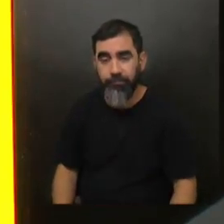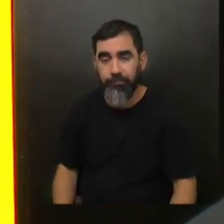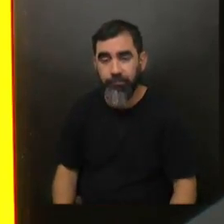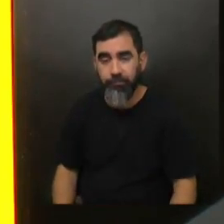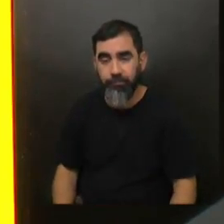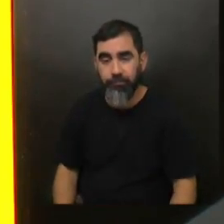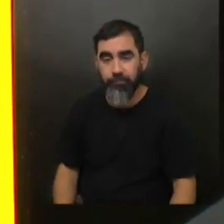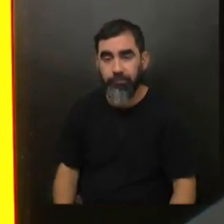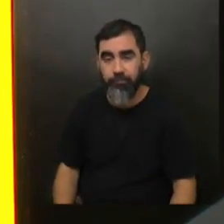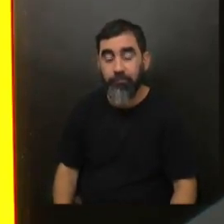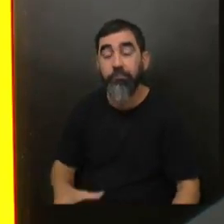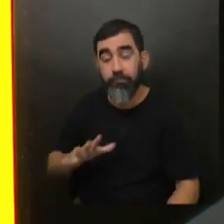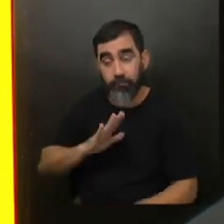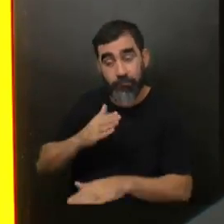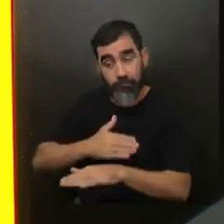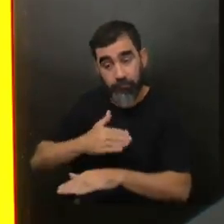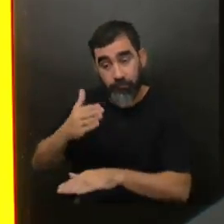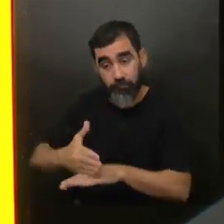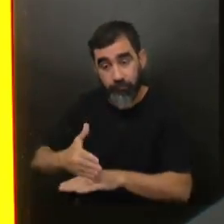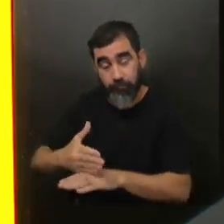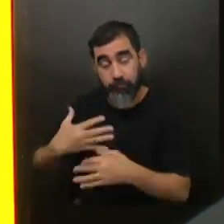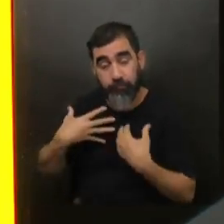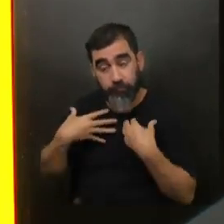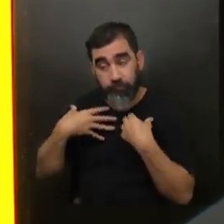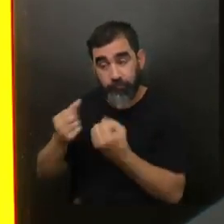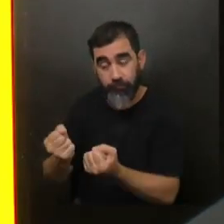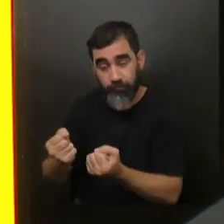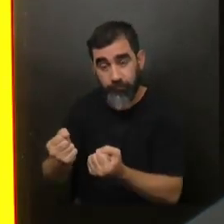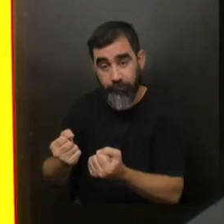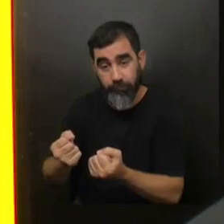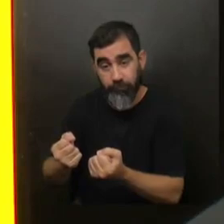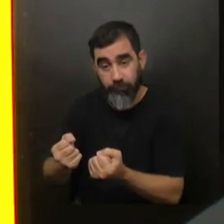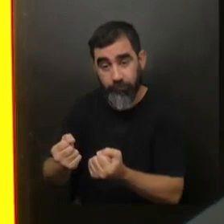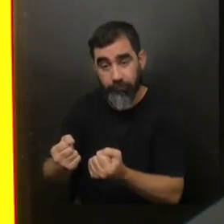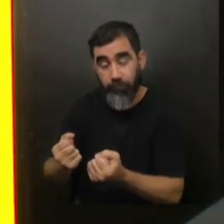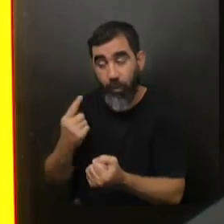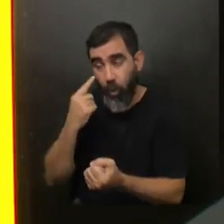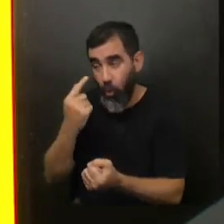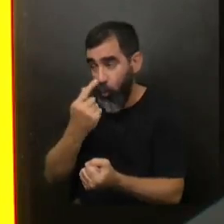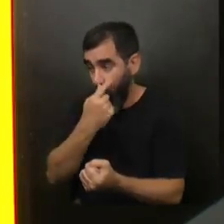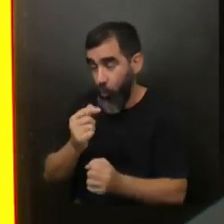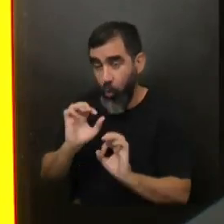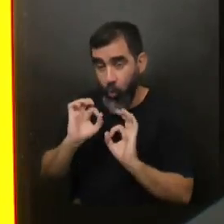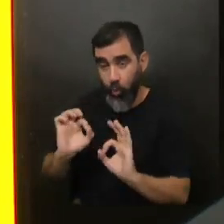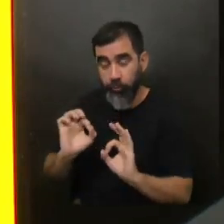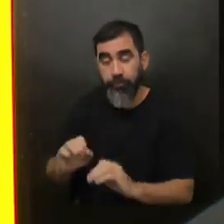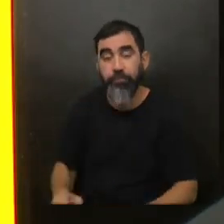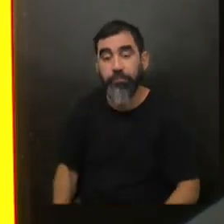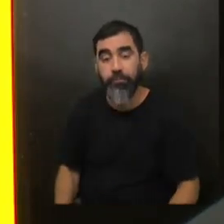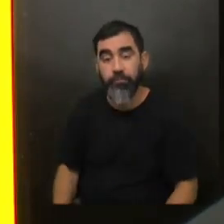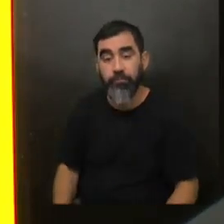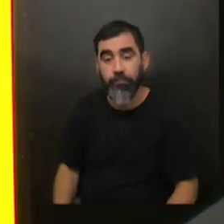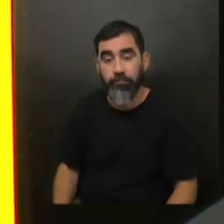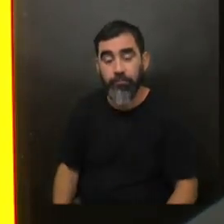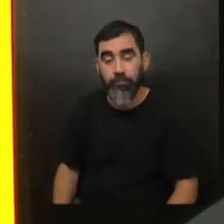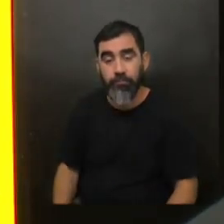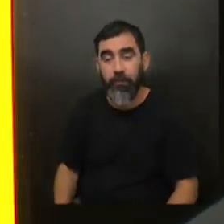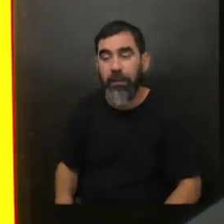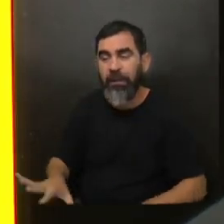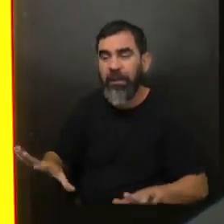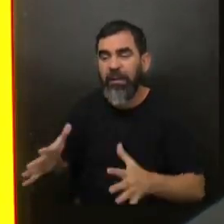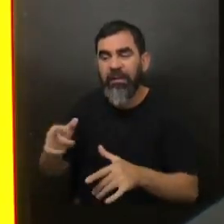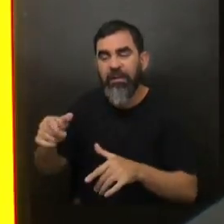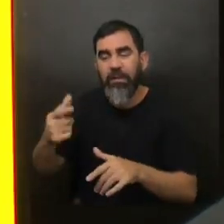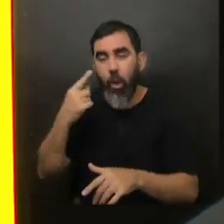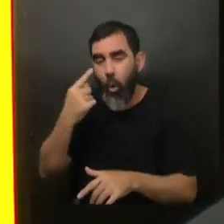tiene varios efectos en nuestra salud y en el bienestar de nuestros ojos. Y bueno, para conocer un poco más qué es este síndrome